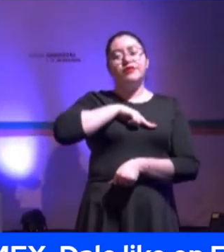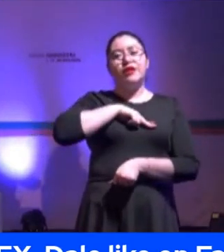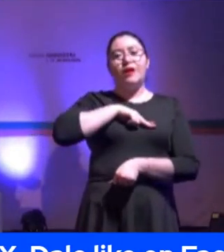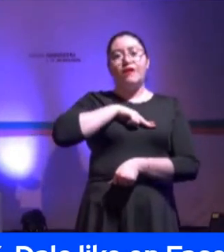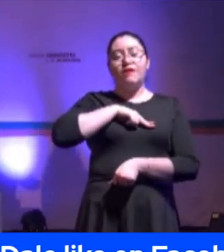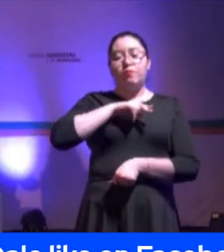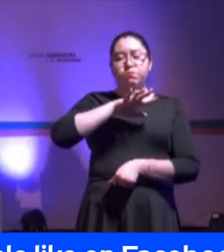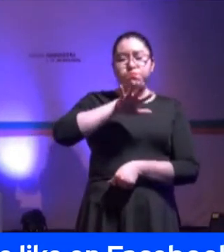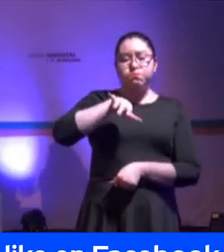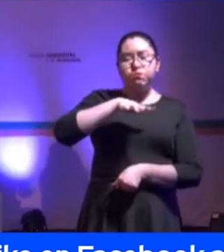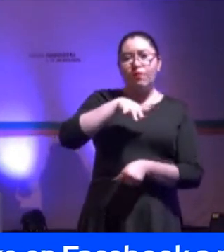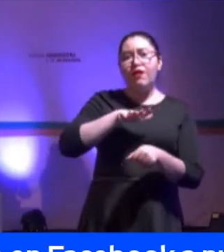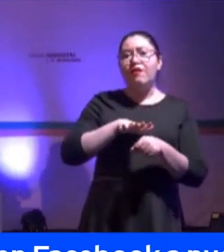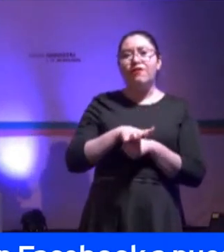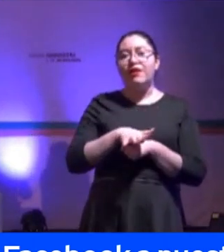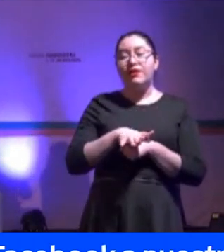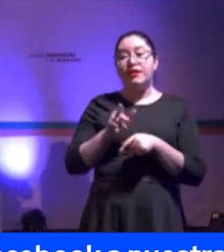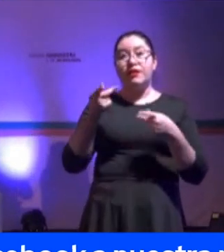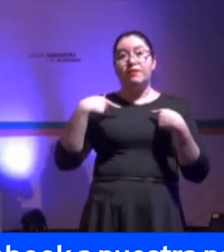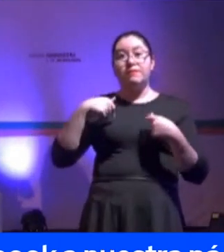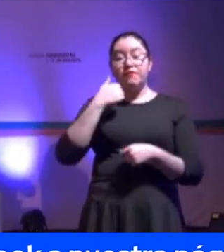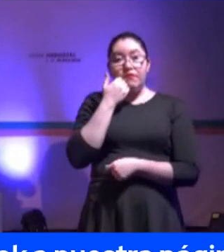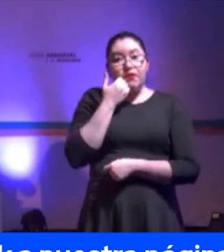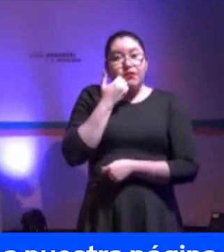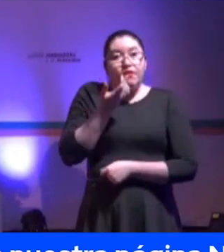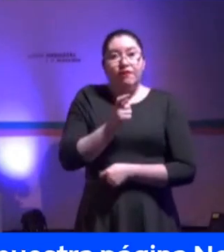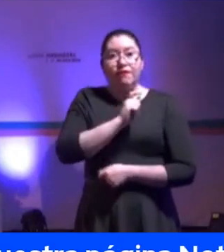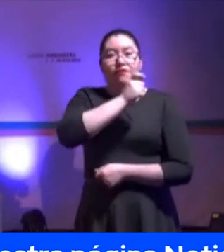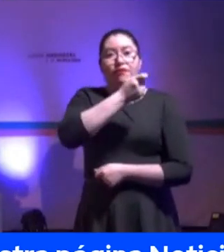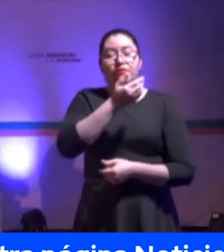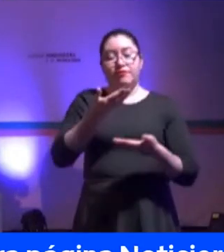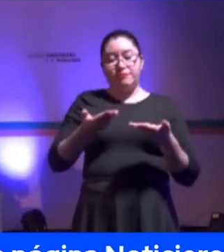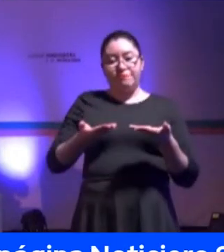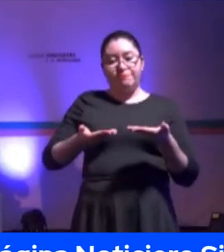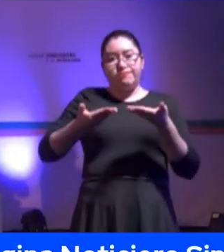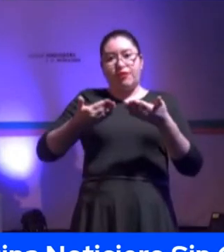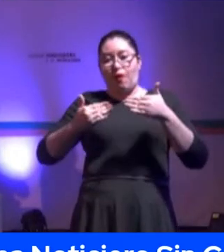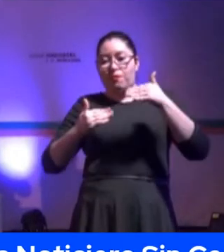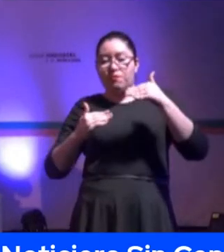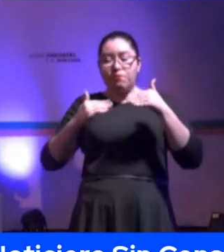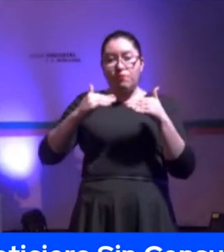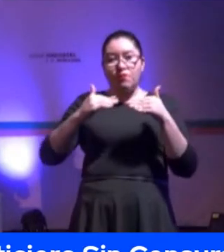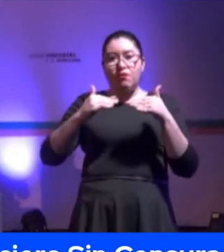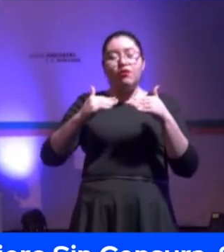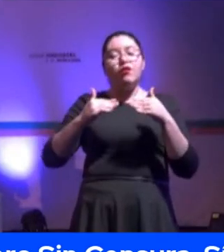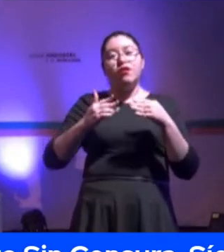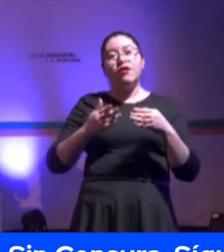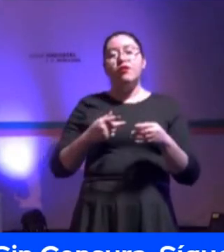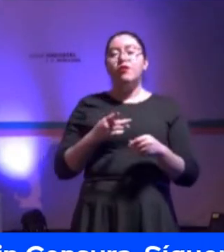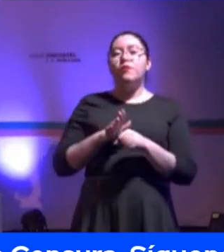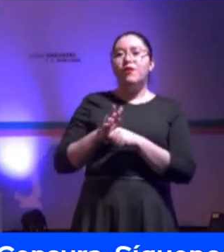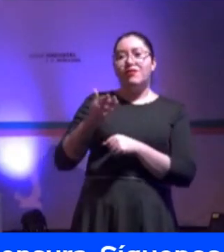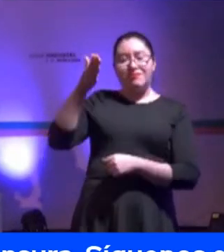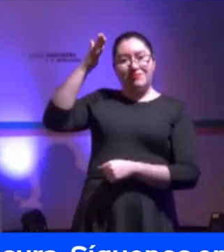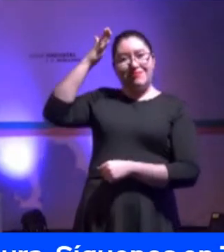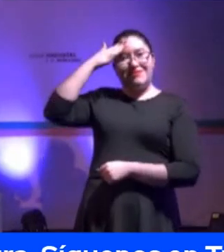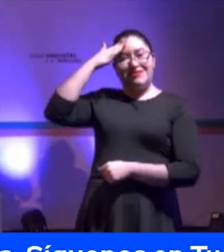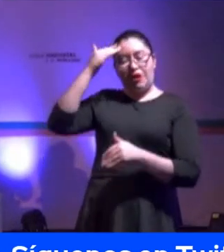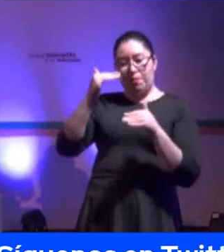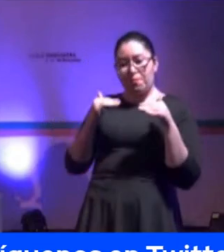la gente busca en el periodismo, que es equilibrar el poder, porque hay